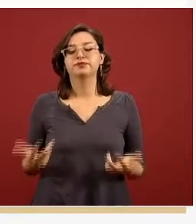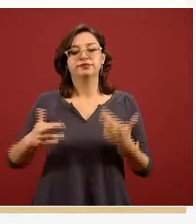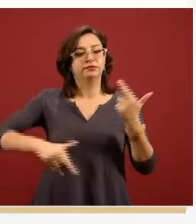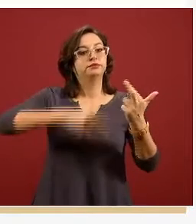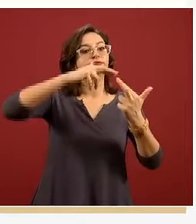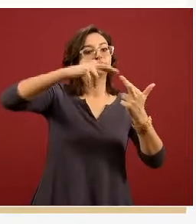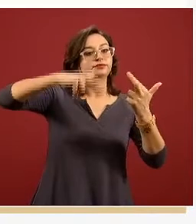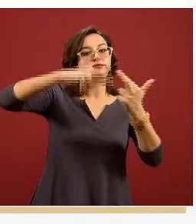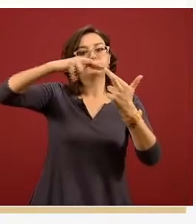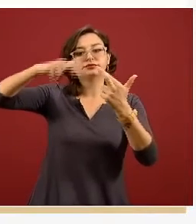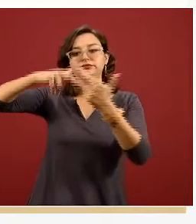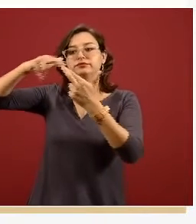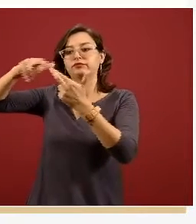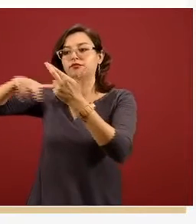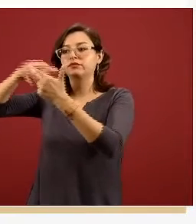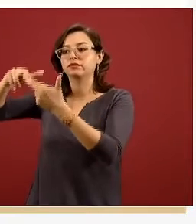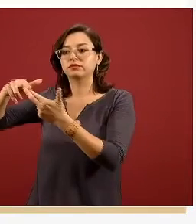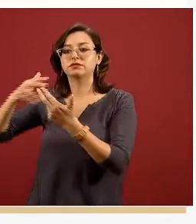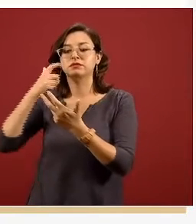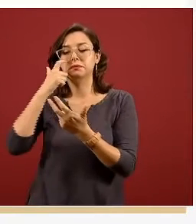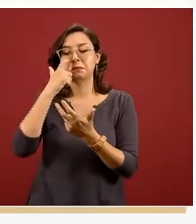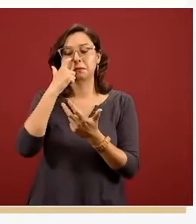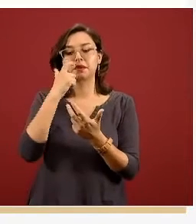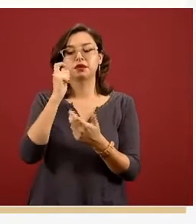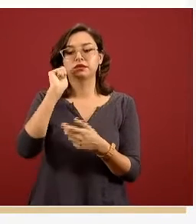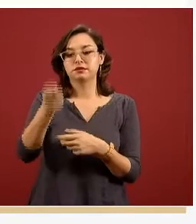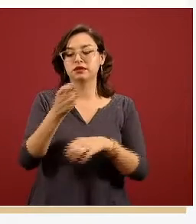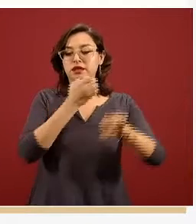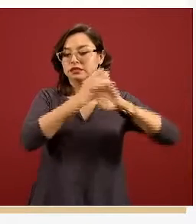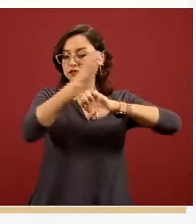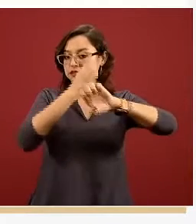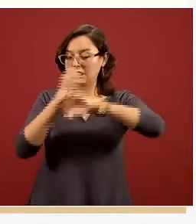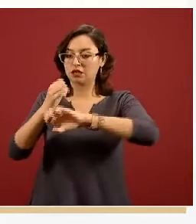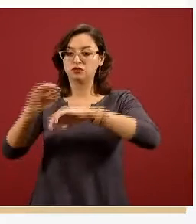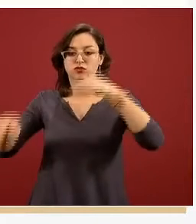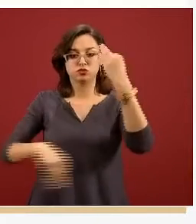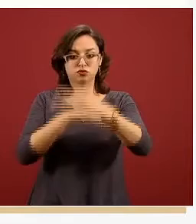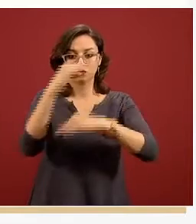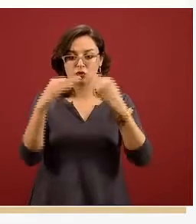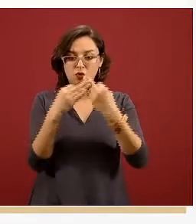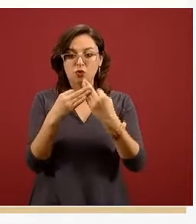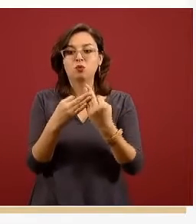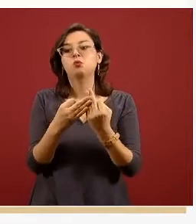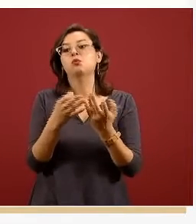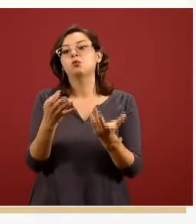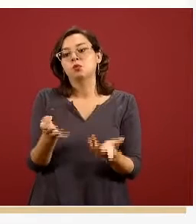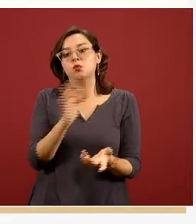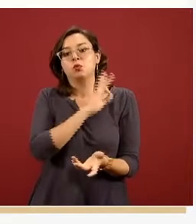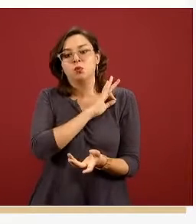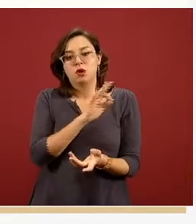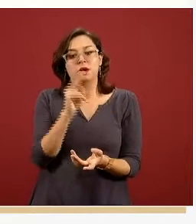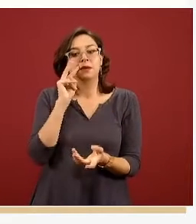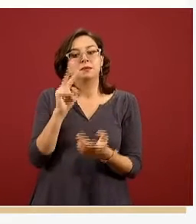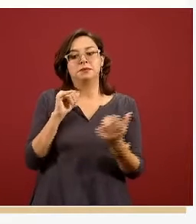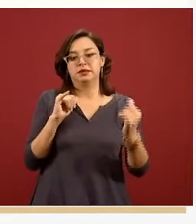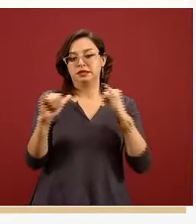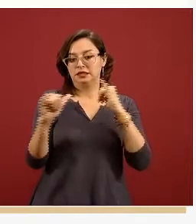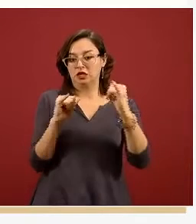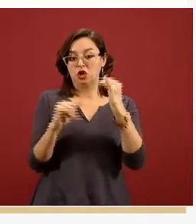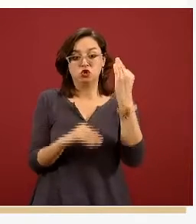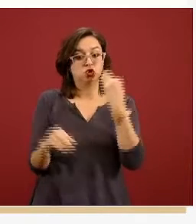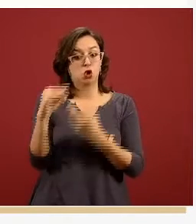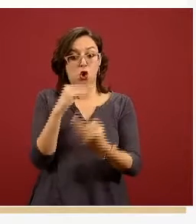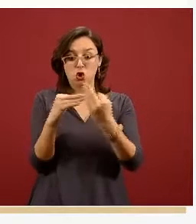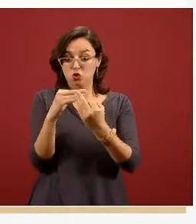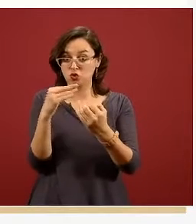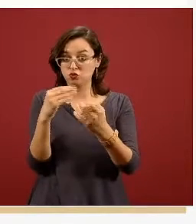para efectos de México, es decir, no todas las entidades federativas, y eso lo pueden ver gráficamente en los mapas presentados, no todas las